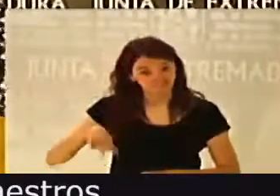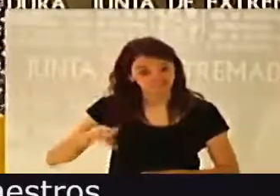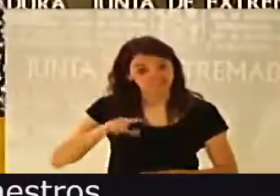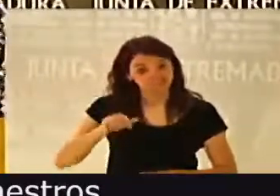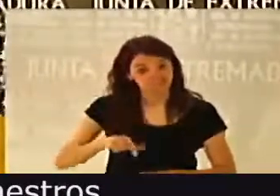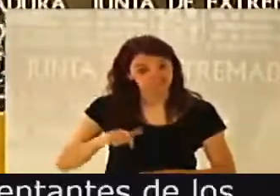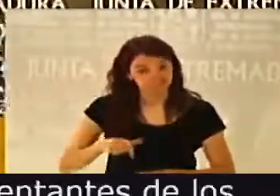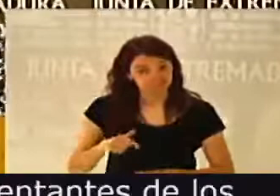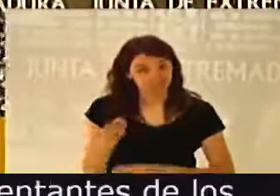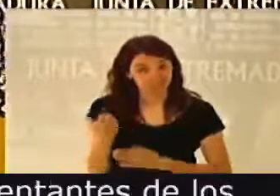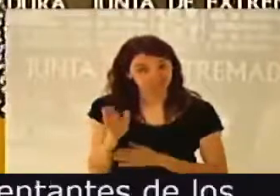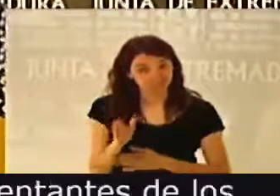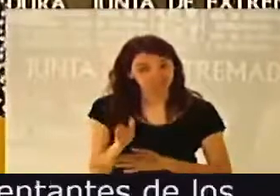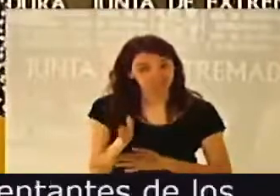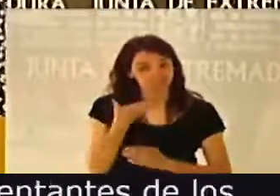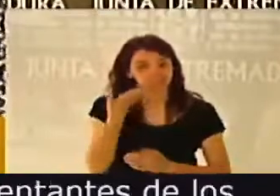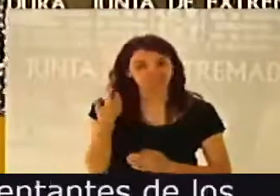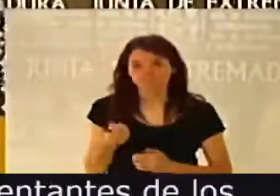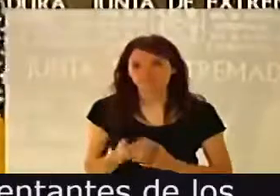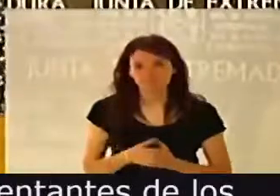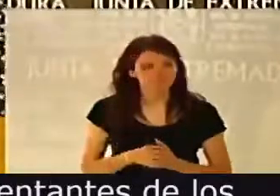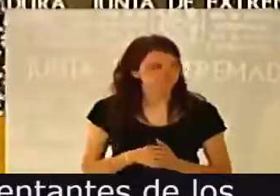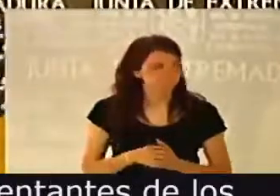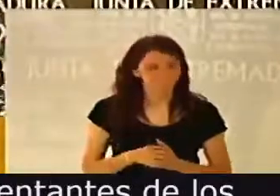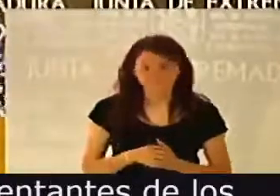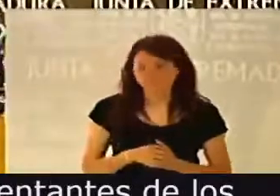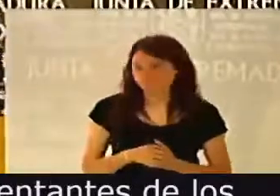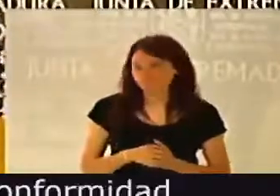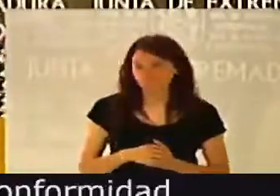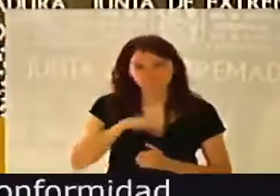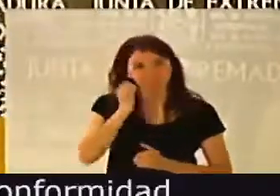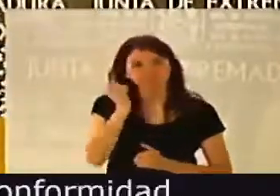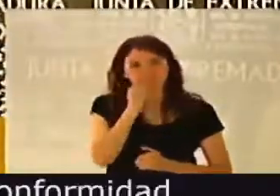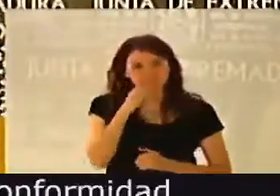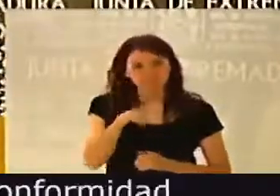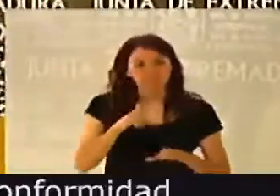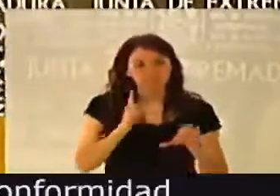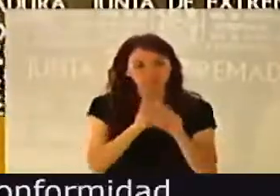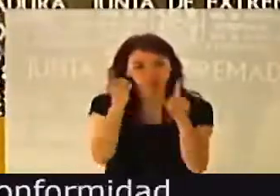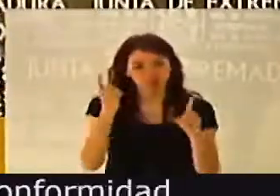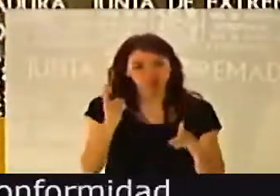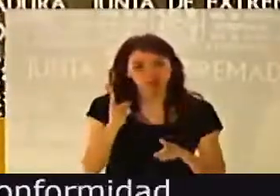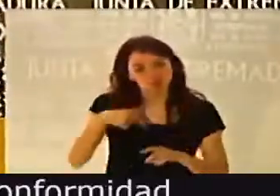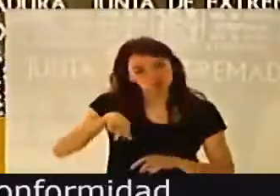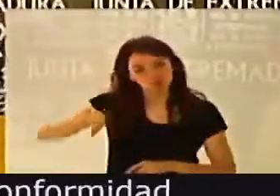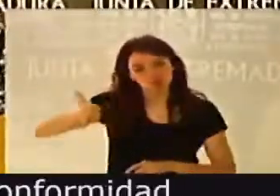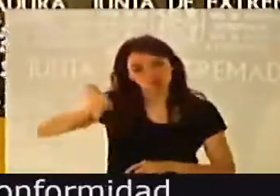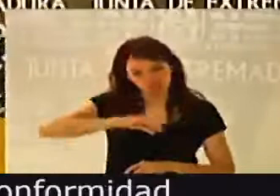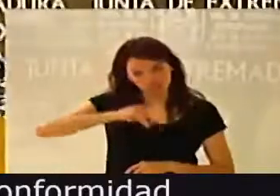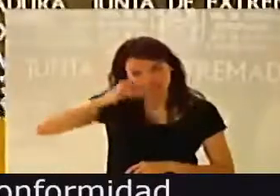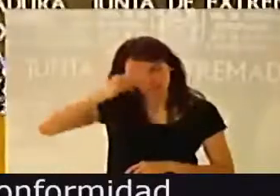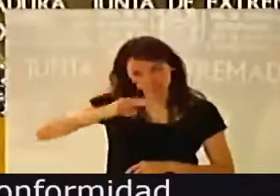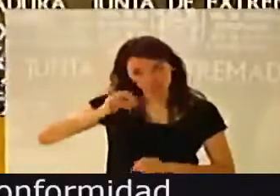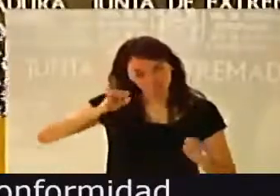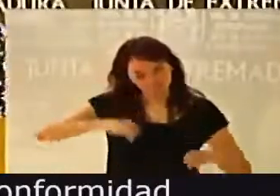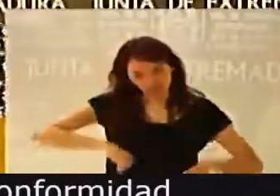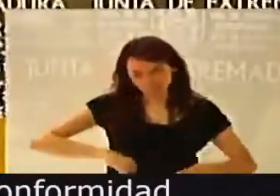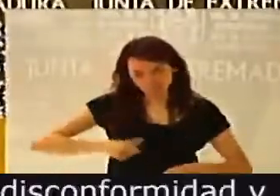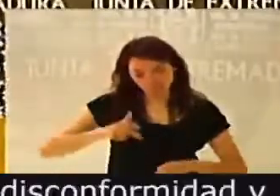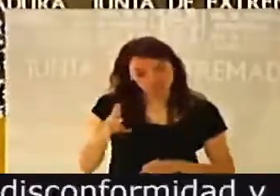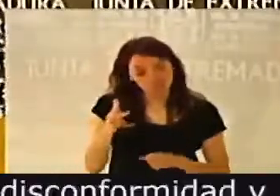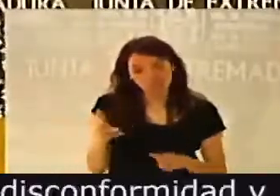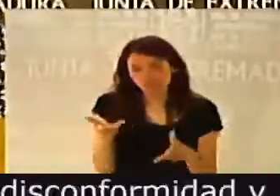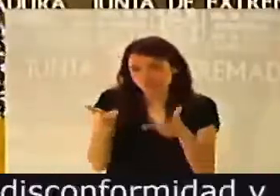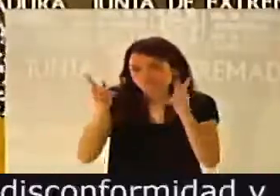Extremadura han mostrado su disconformidad, nosotros hemos mostrado nuestro respeto a su disconformidad y, por tanto, tienen todo el derecho del